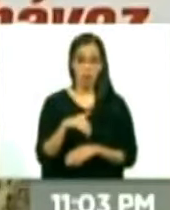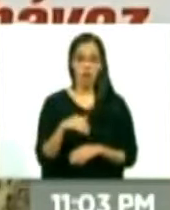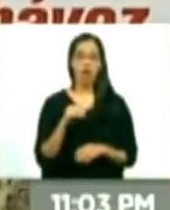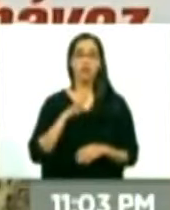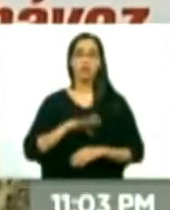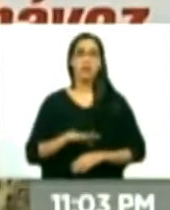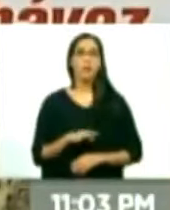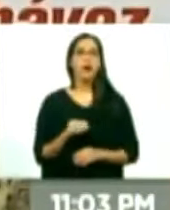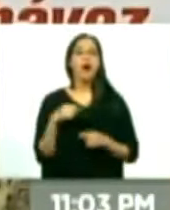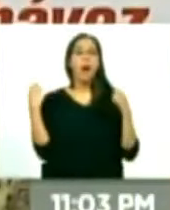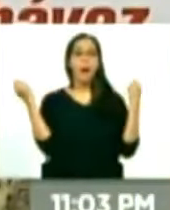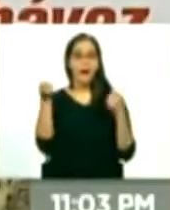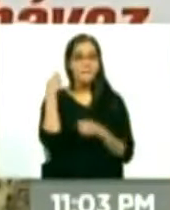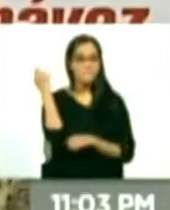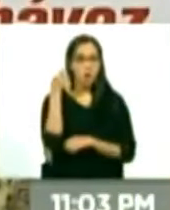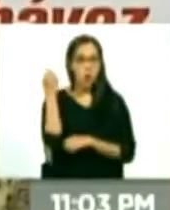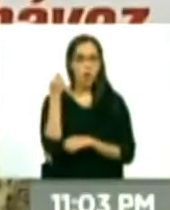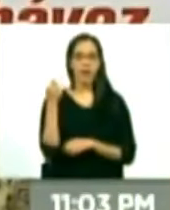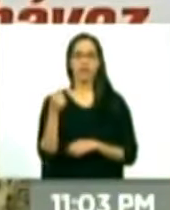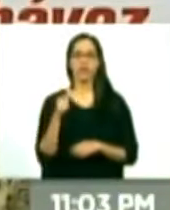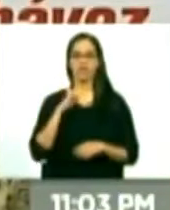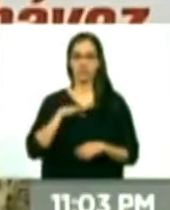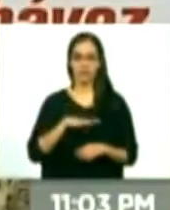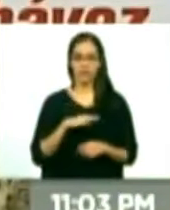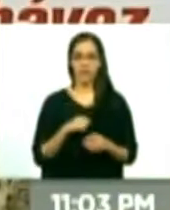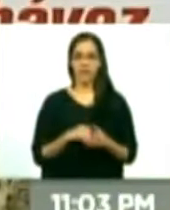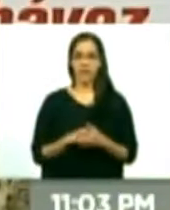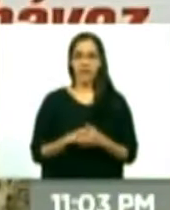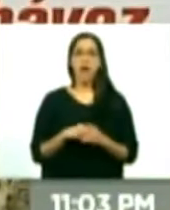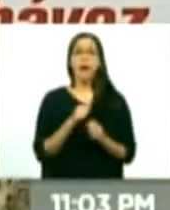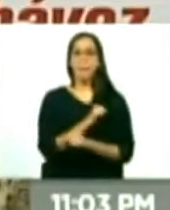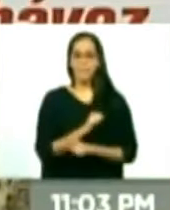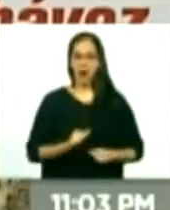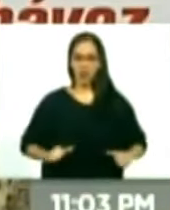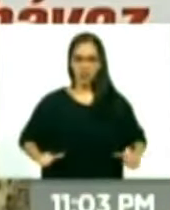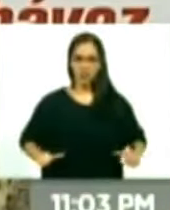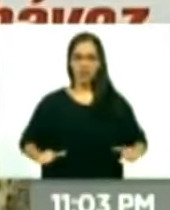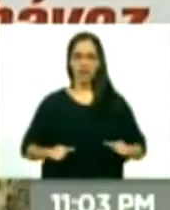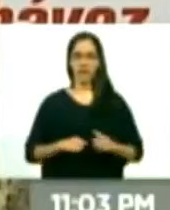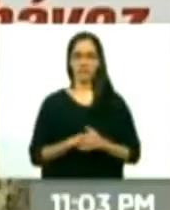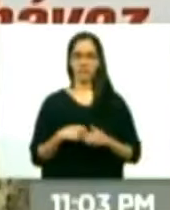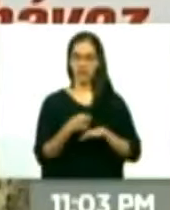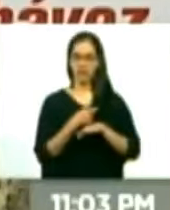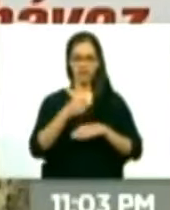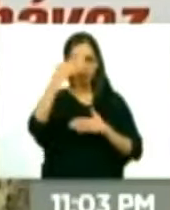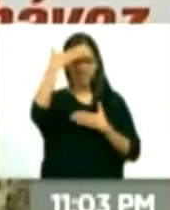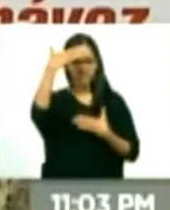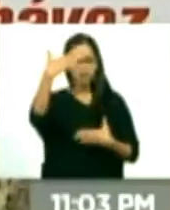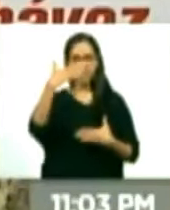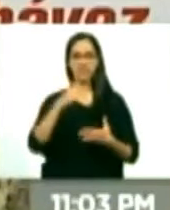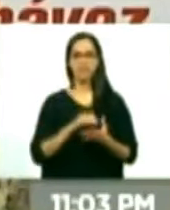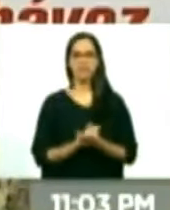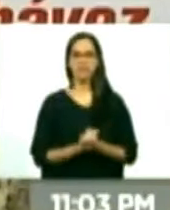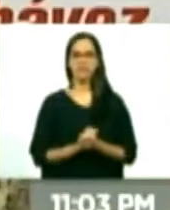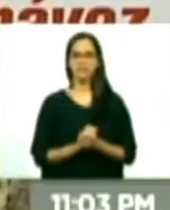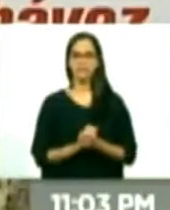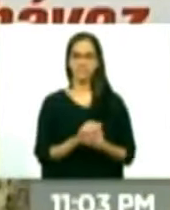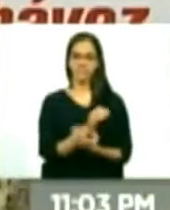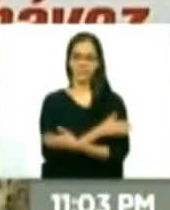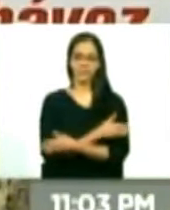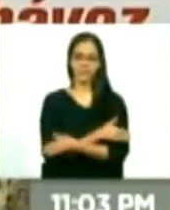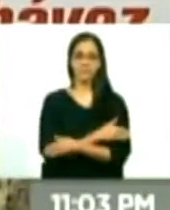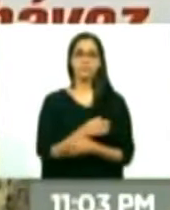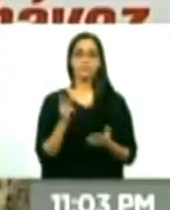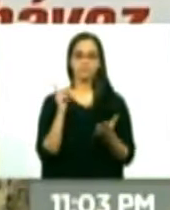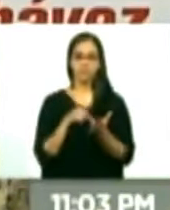estuvimos en Apure, estuvimos en Portuguesa. El gobernador manda saludos a los monagenses, un abrazo, hermano.